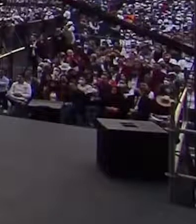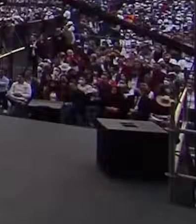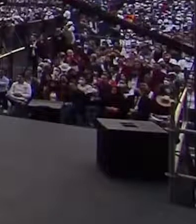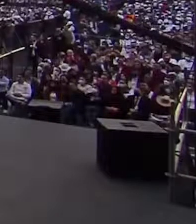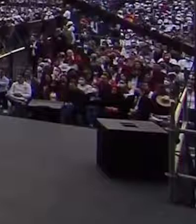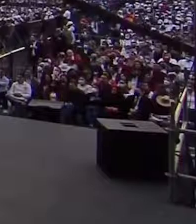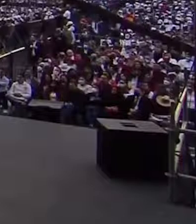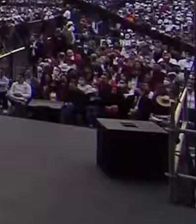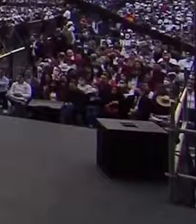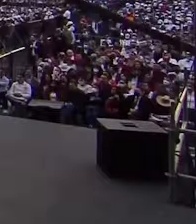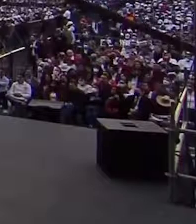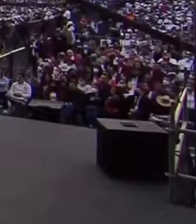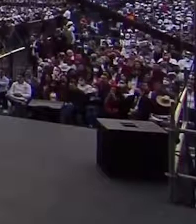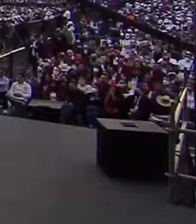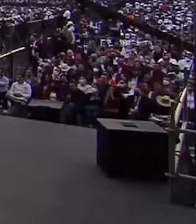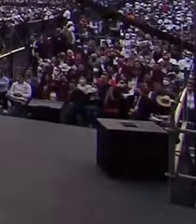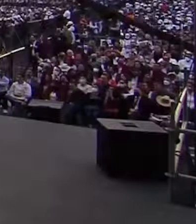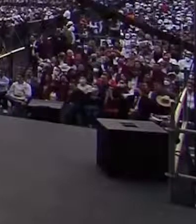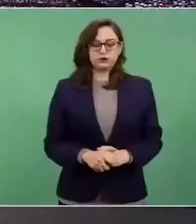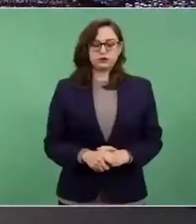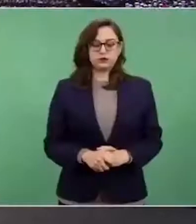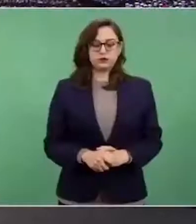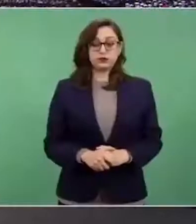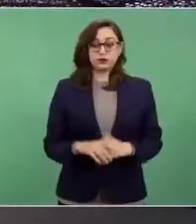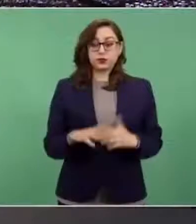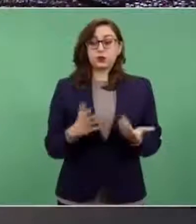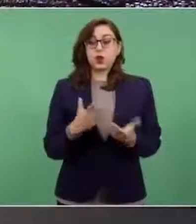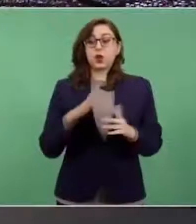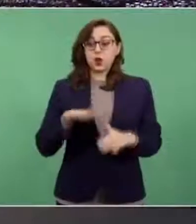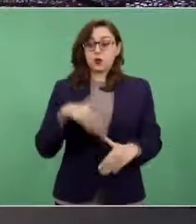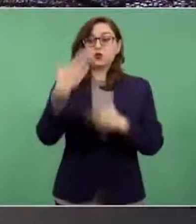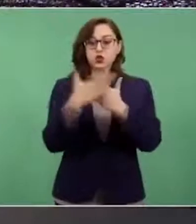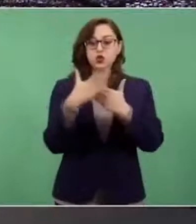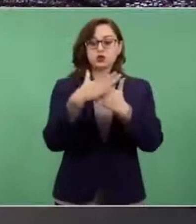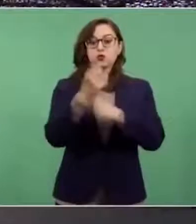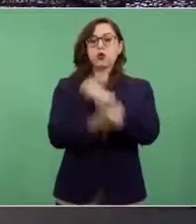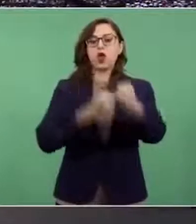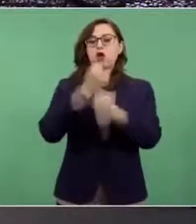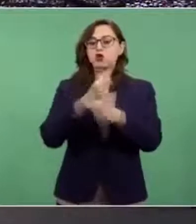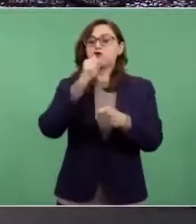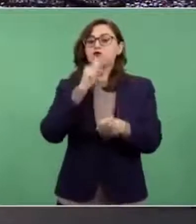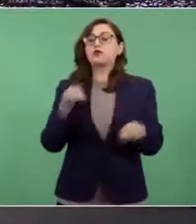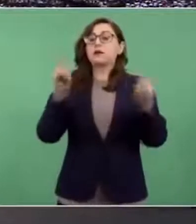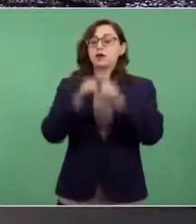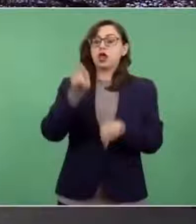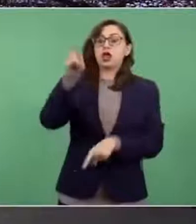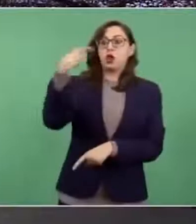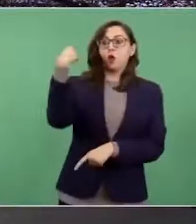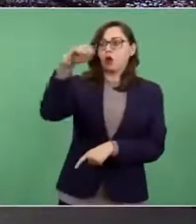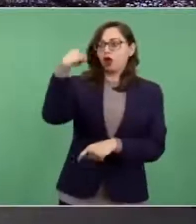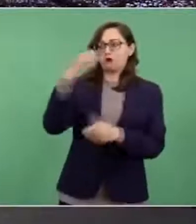hasta Puerto Escondido y Huatulco. En 2023